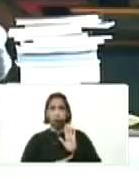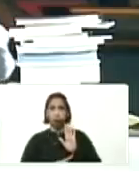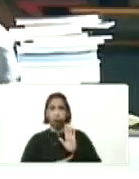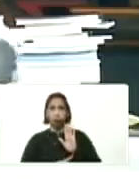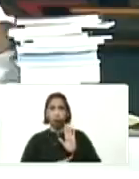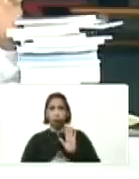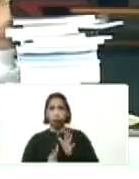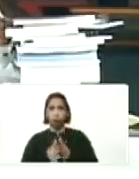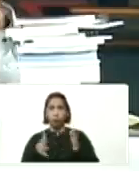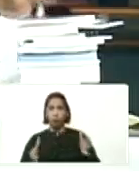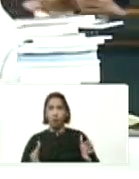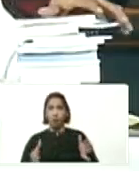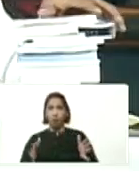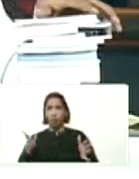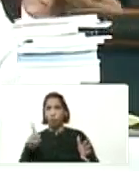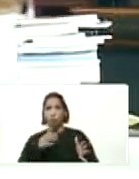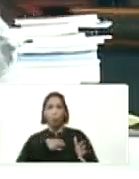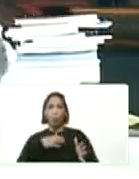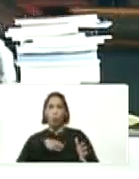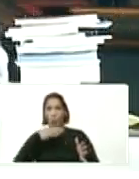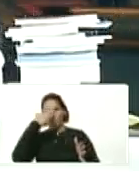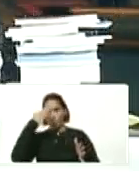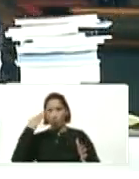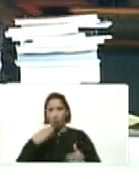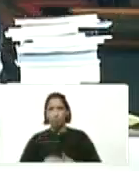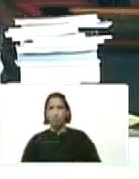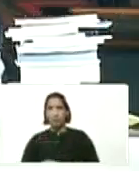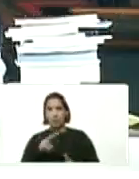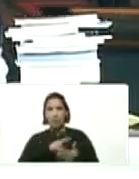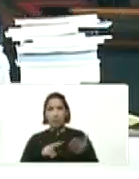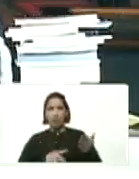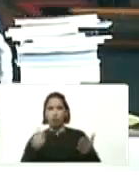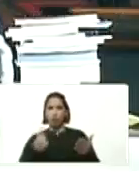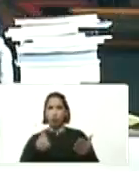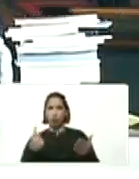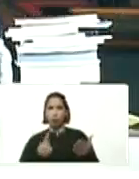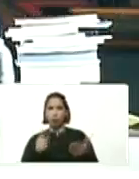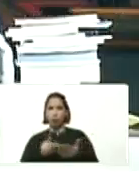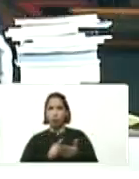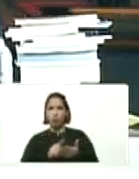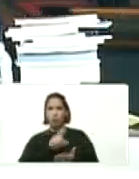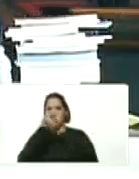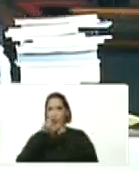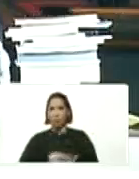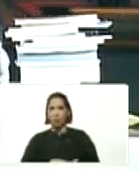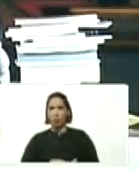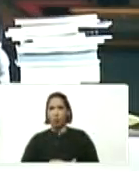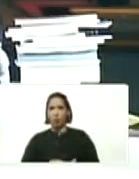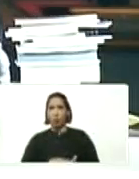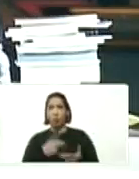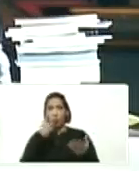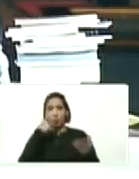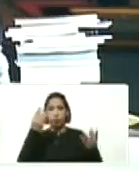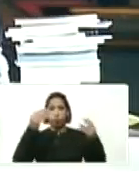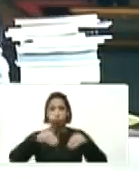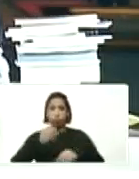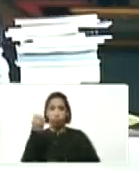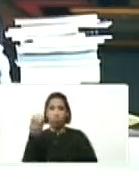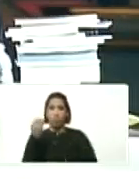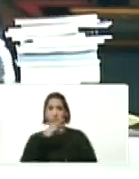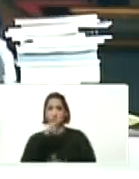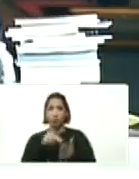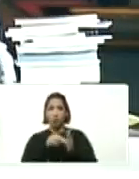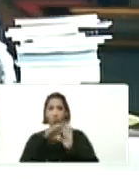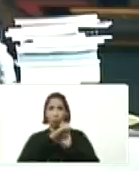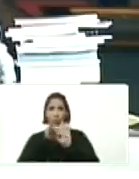extraordinario e inolvidable, leído de una sola pieza y aprobado por unanimidad por la Asamblea Nacional